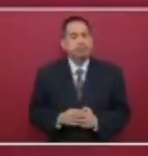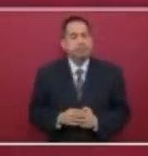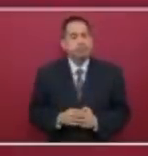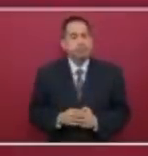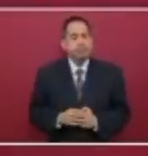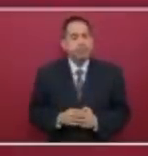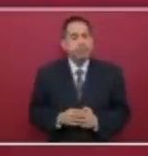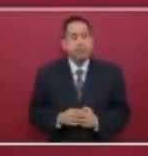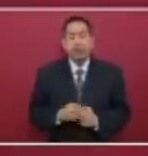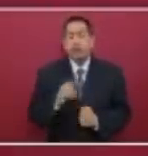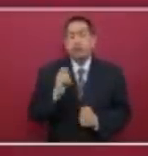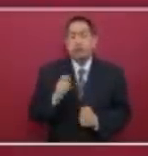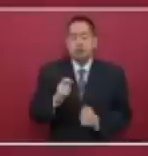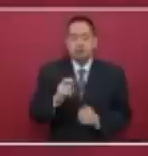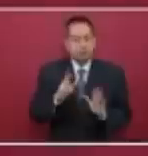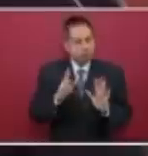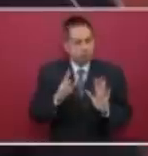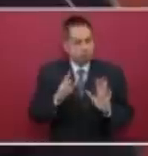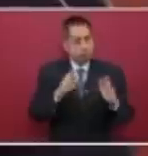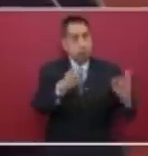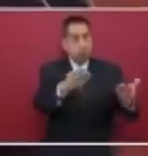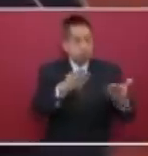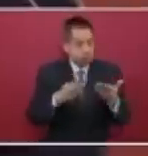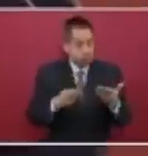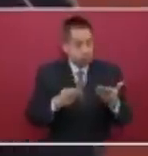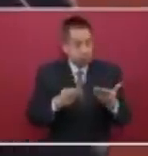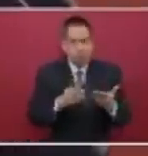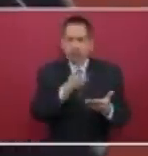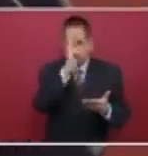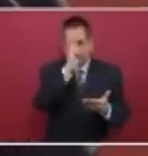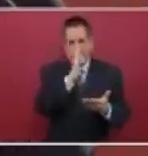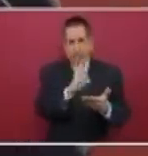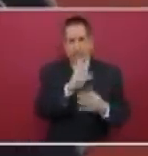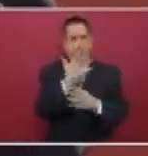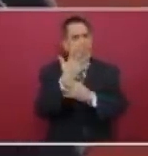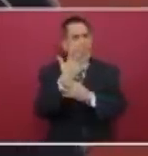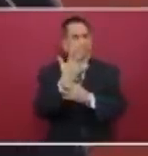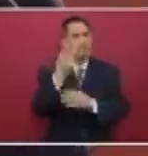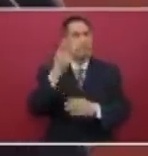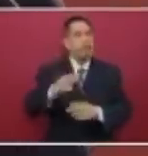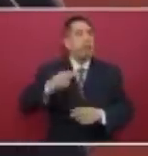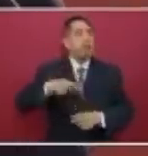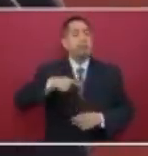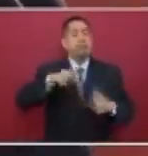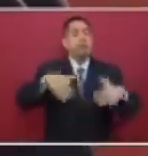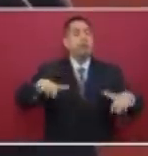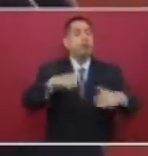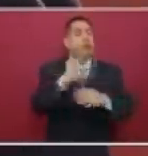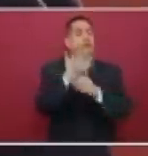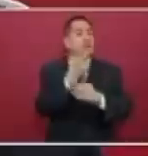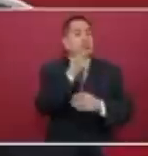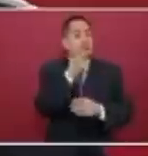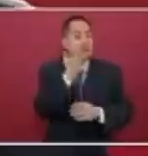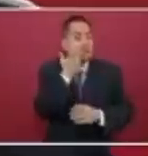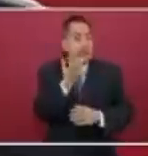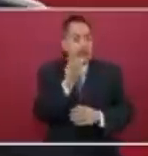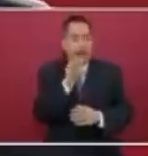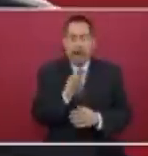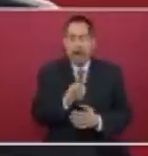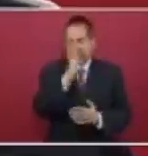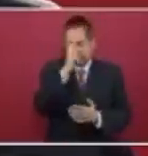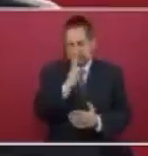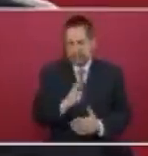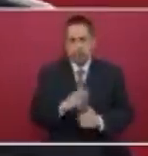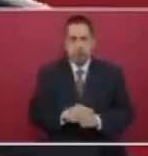vamos a respetar lo que la gente decida sobre este asunto yo lo que quiero es que